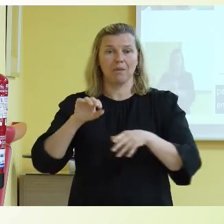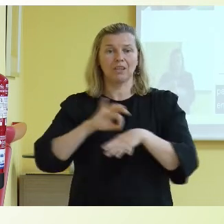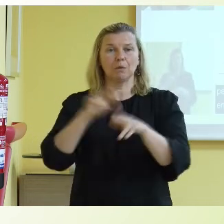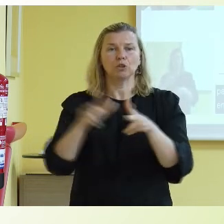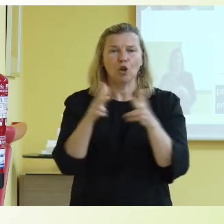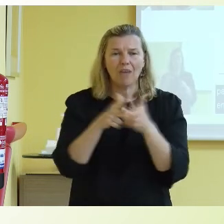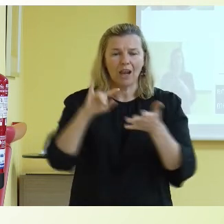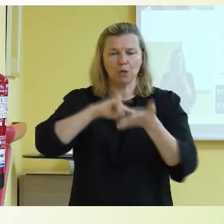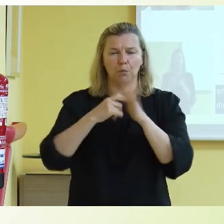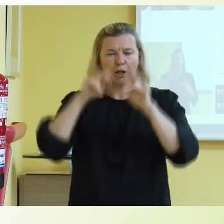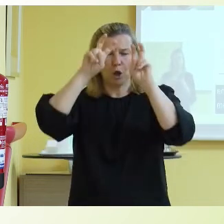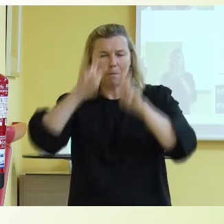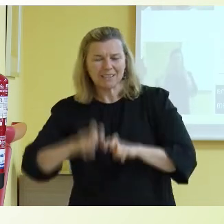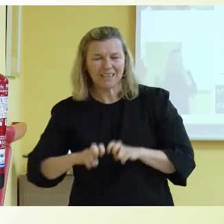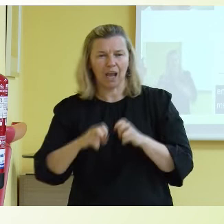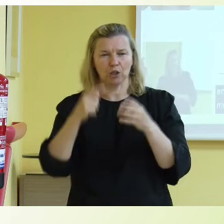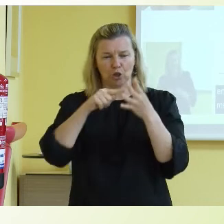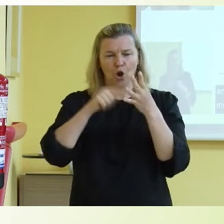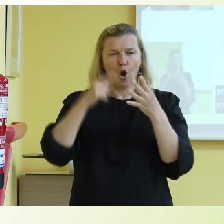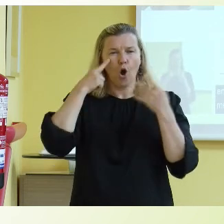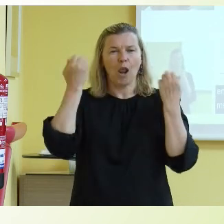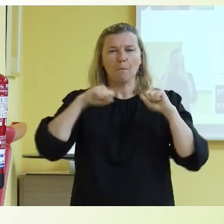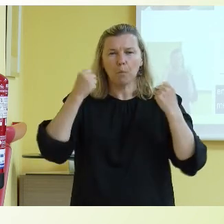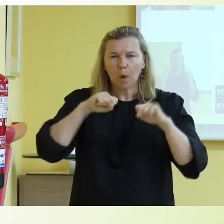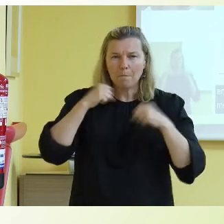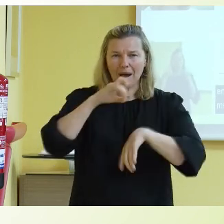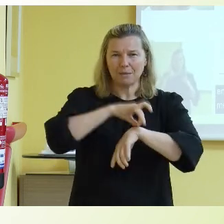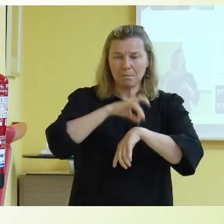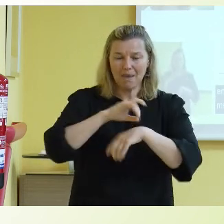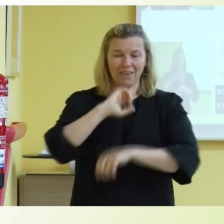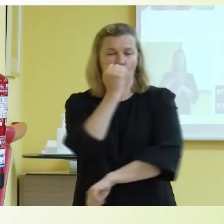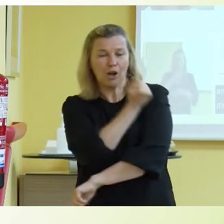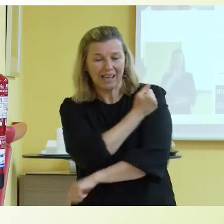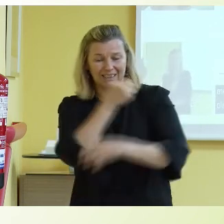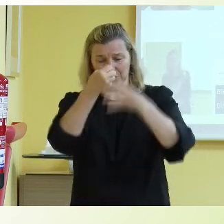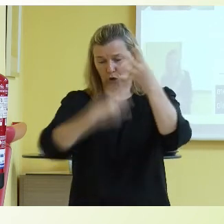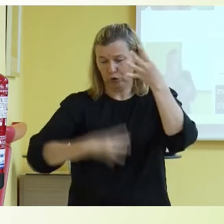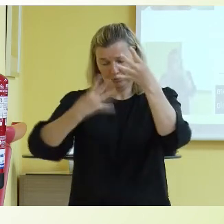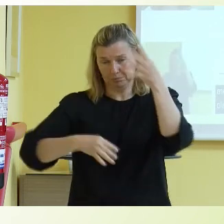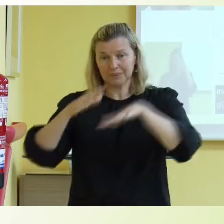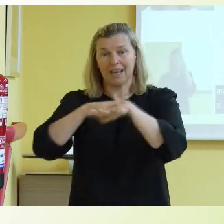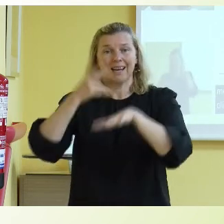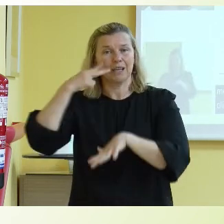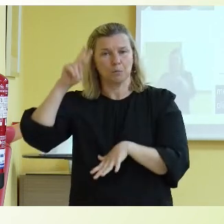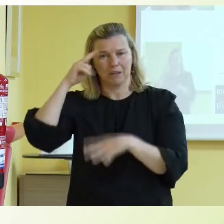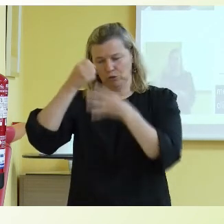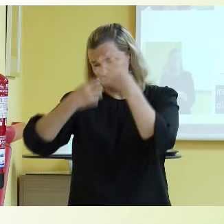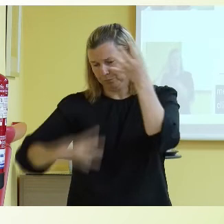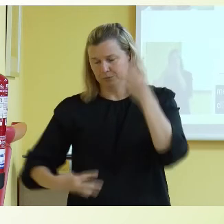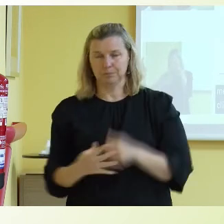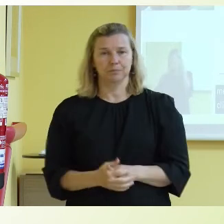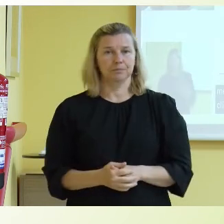de investigación, ensayos clínicos, registros, biobancos y redes de expertos.